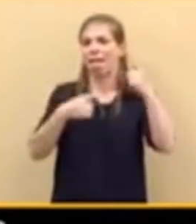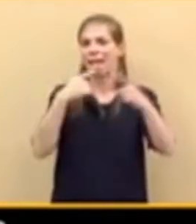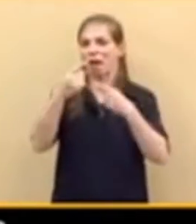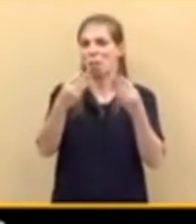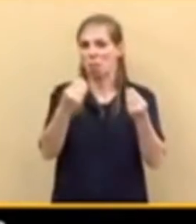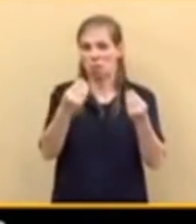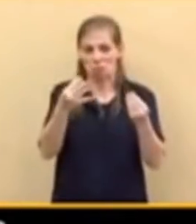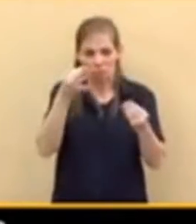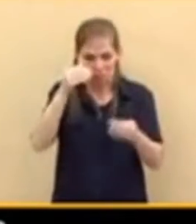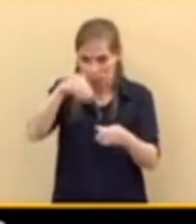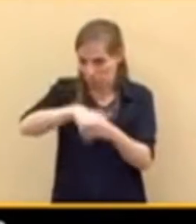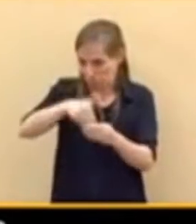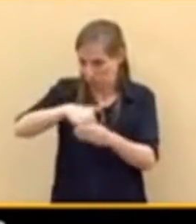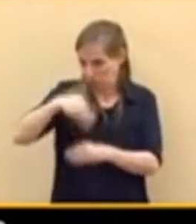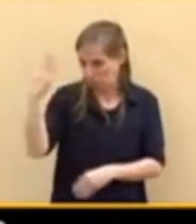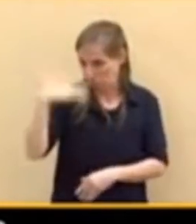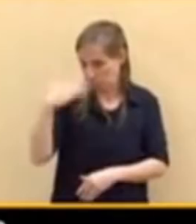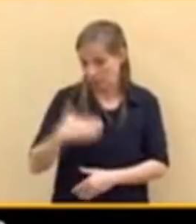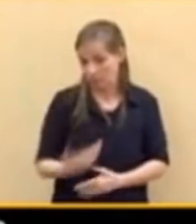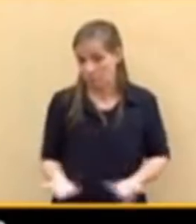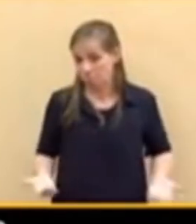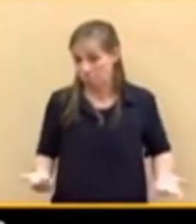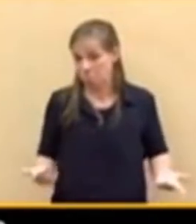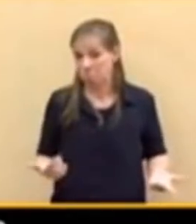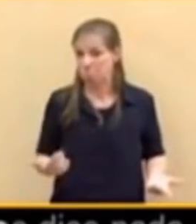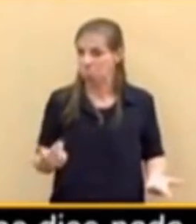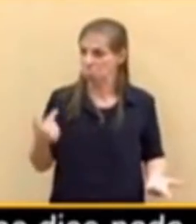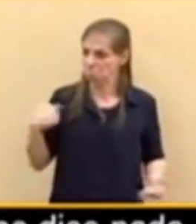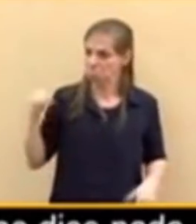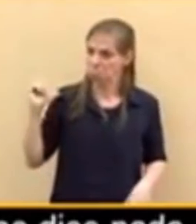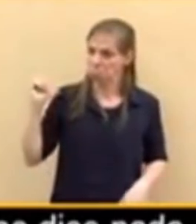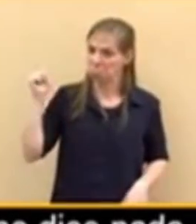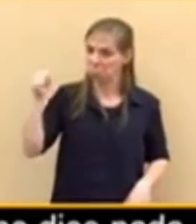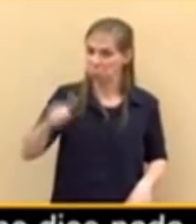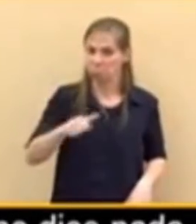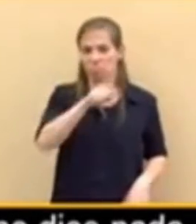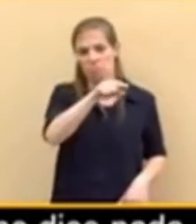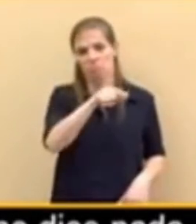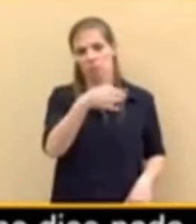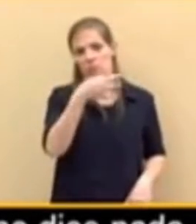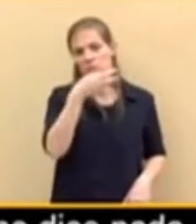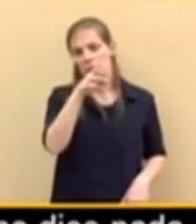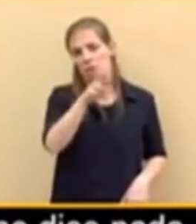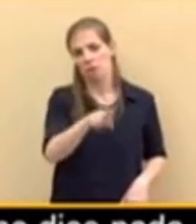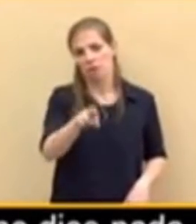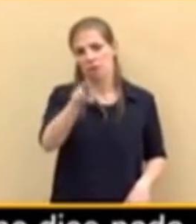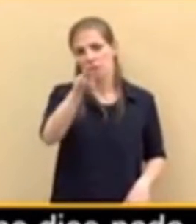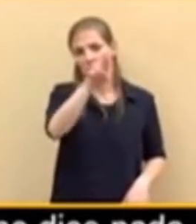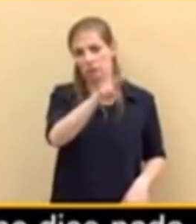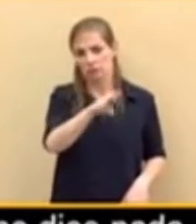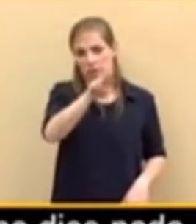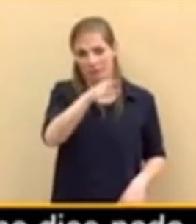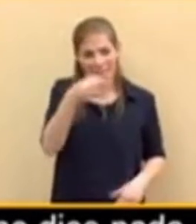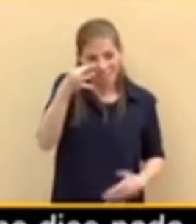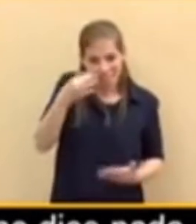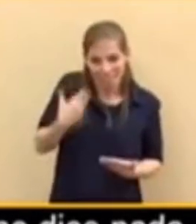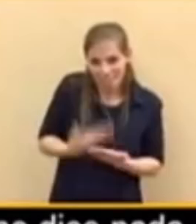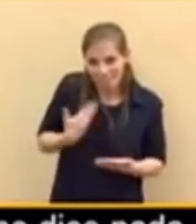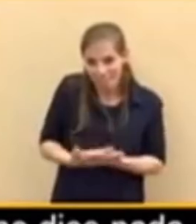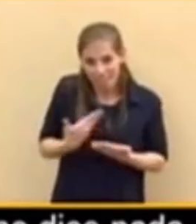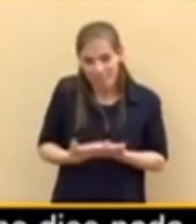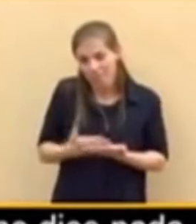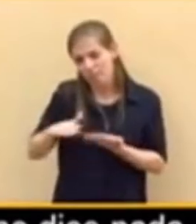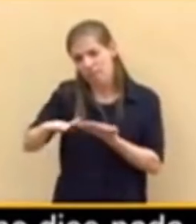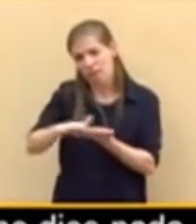se remata nada. Lo único concreto que ha hecho ha sido la ayuda famosa de los 53 millones al avión venezolano. ¿Cómo